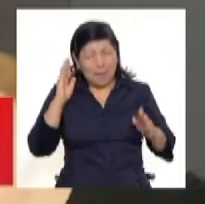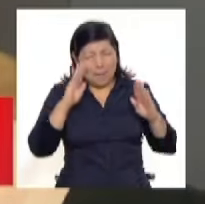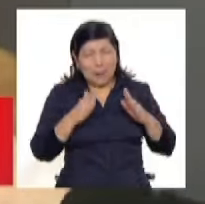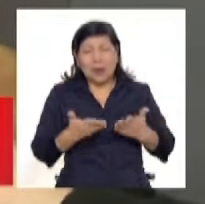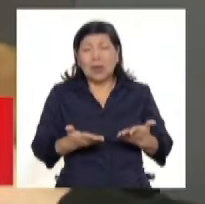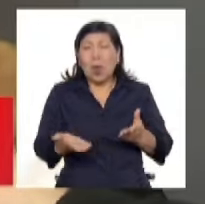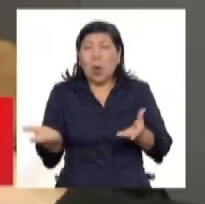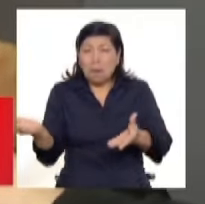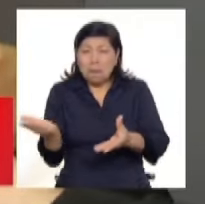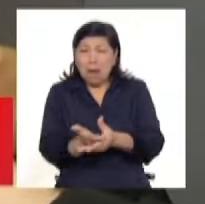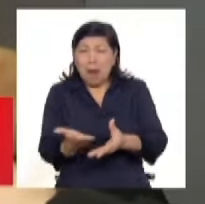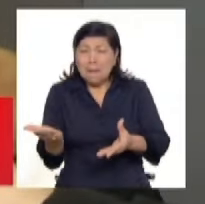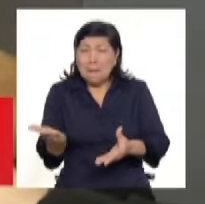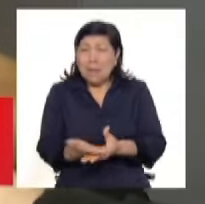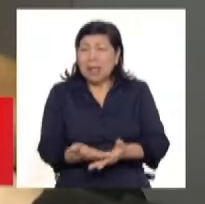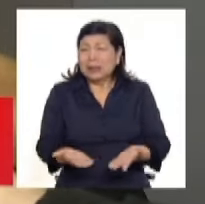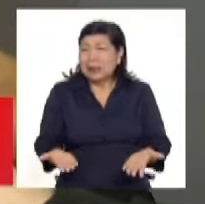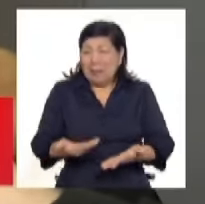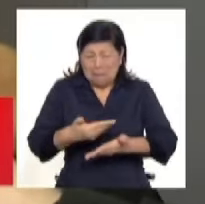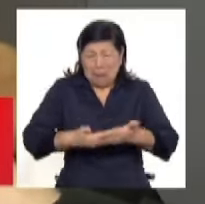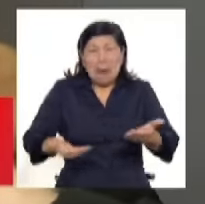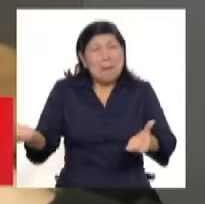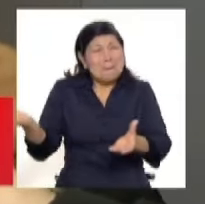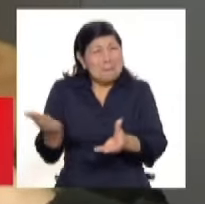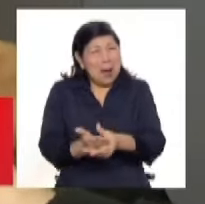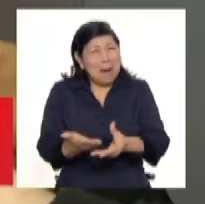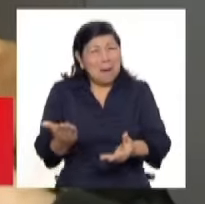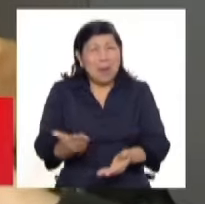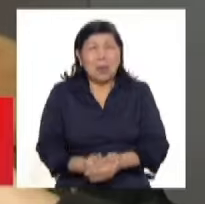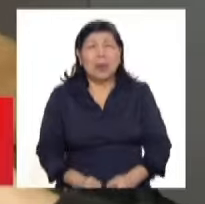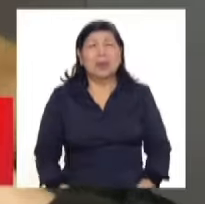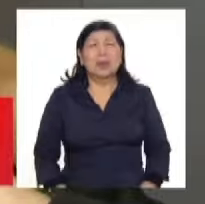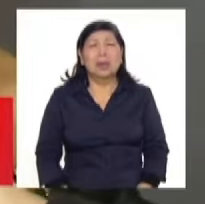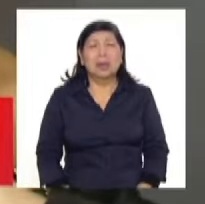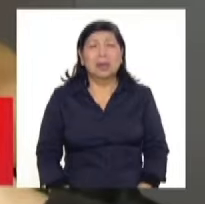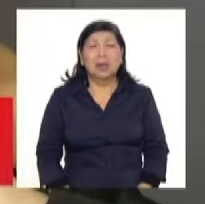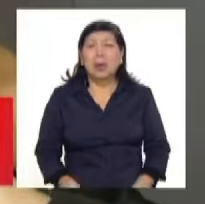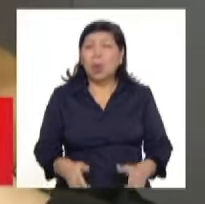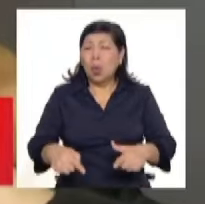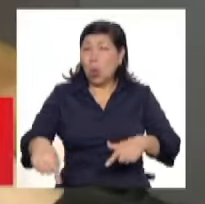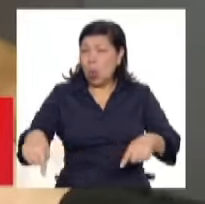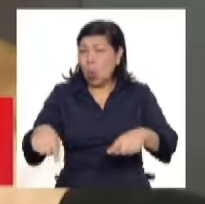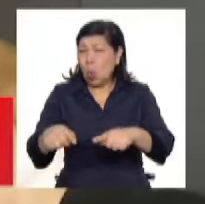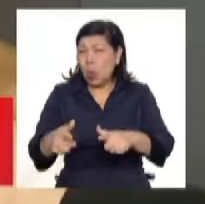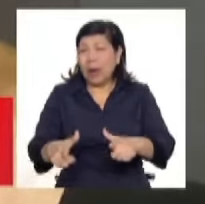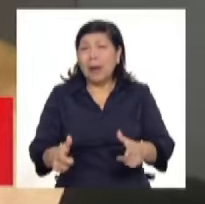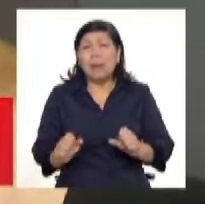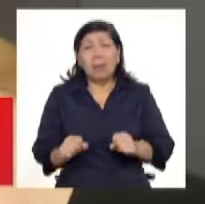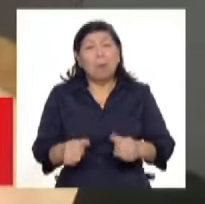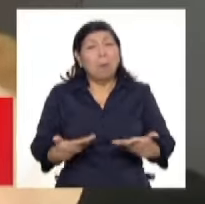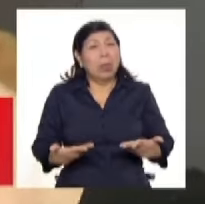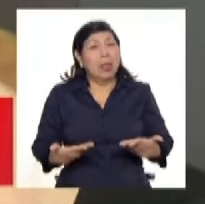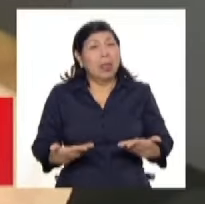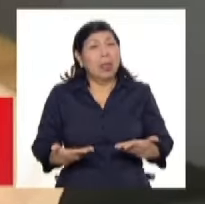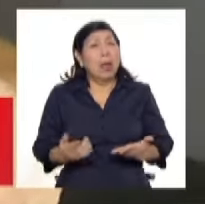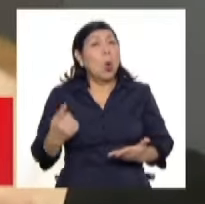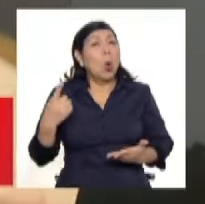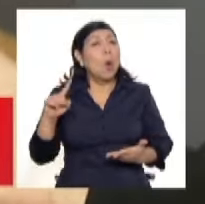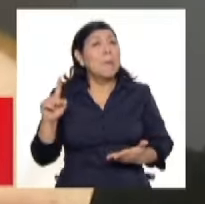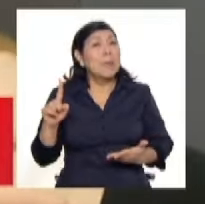los anexos. Los anexos están en una habitación y podrían tener más